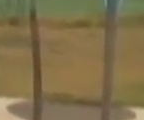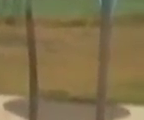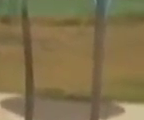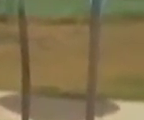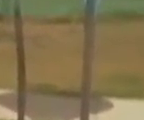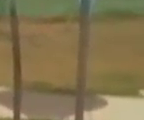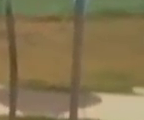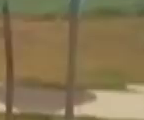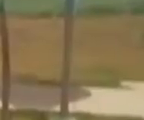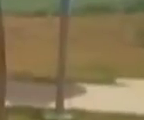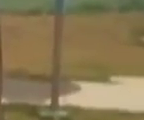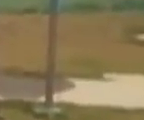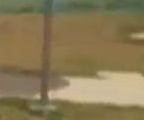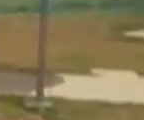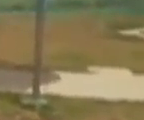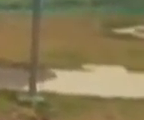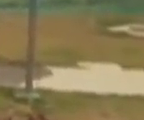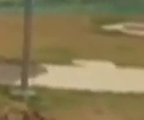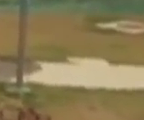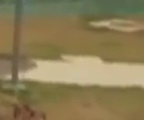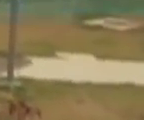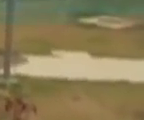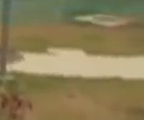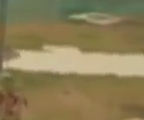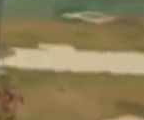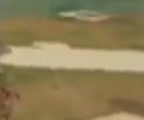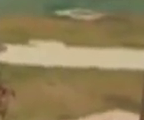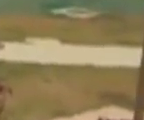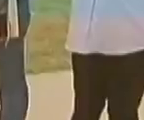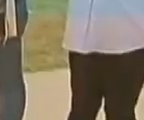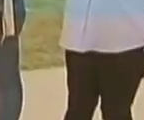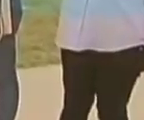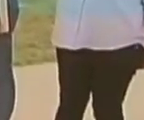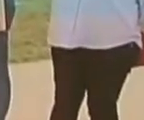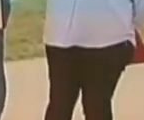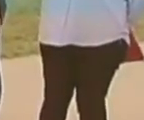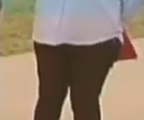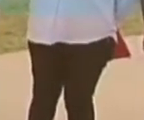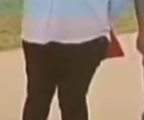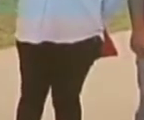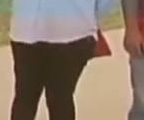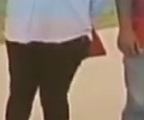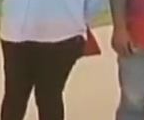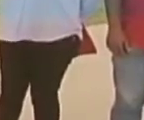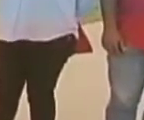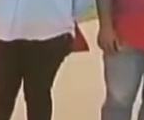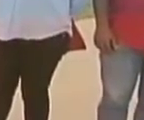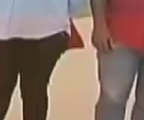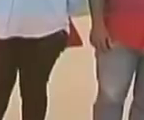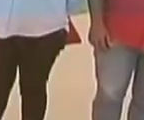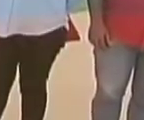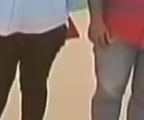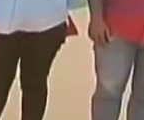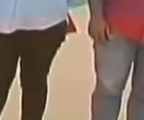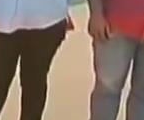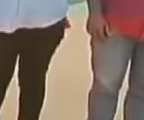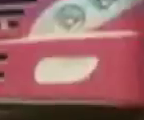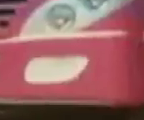3 ejes que conforman la entidad mirandina. Estamos hablando de Guarenas, Guatires, Valles del Tuy y los Altos Mirandinos. En una